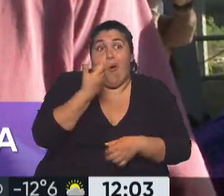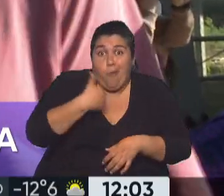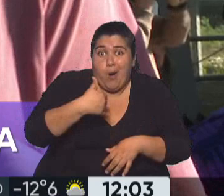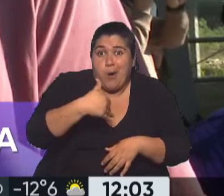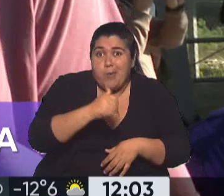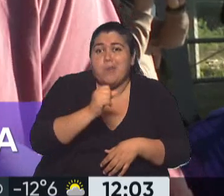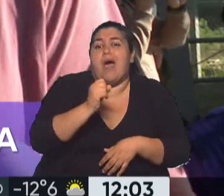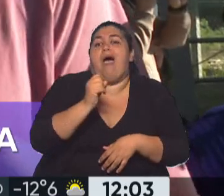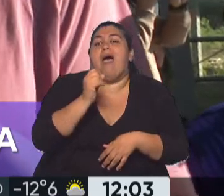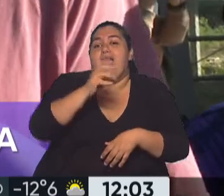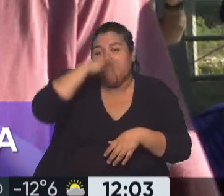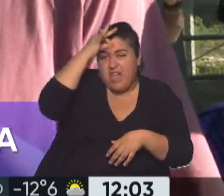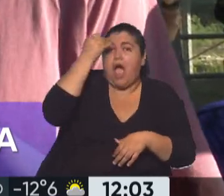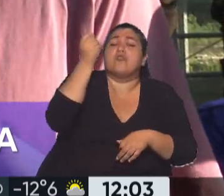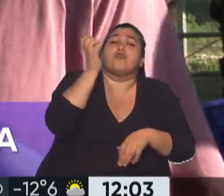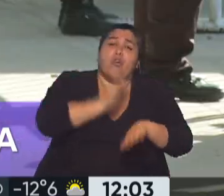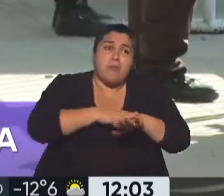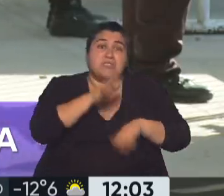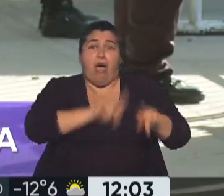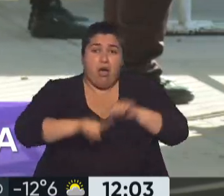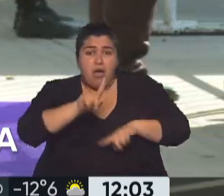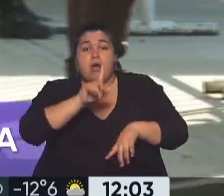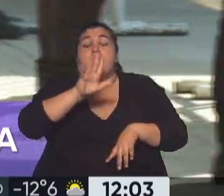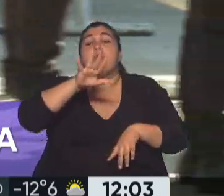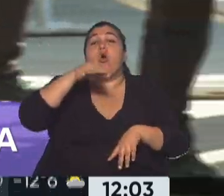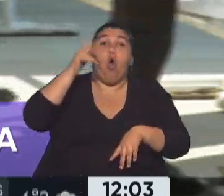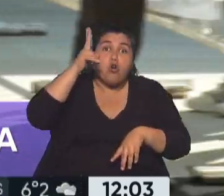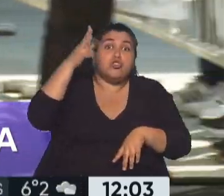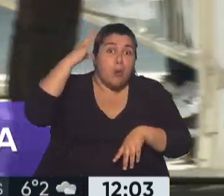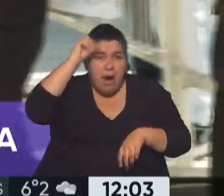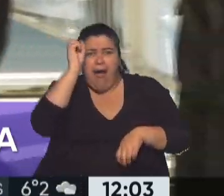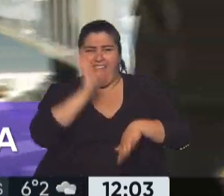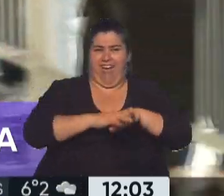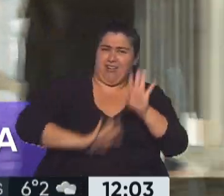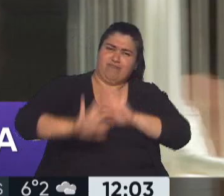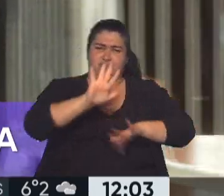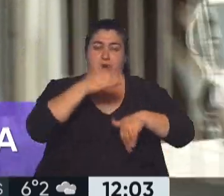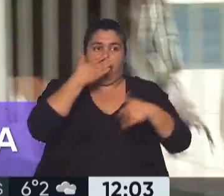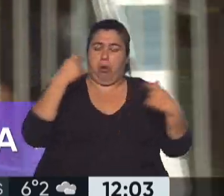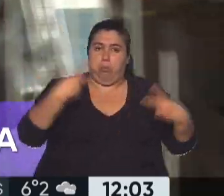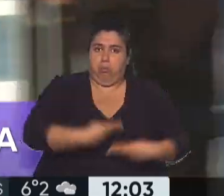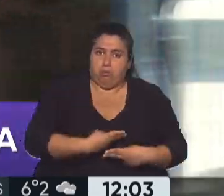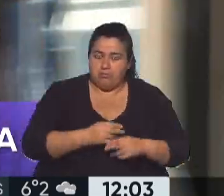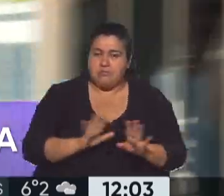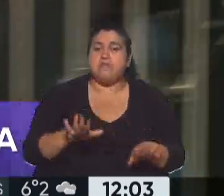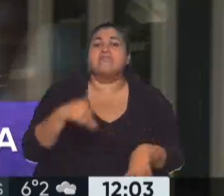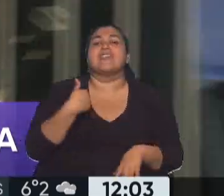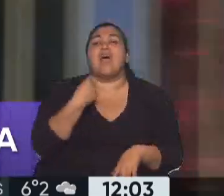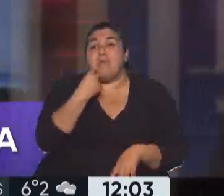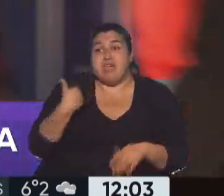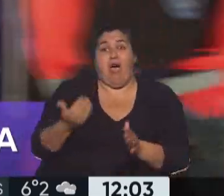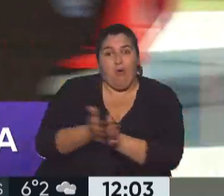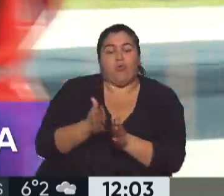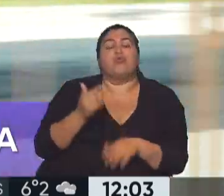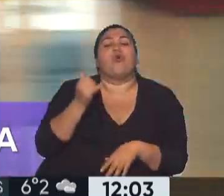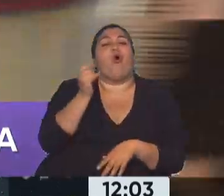por dirigir obras de teatro para 8 embajadas, se cortó todo y nadie sabe cuánto va a durar esto. Yo vivo solo con mi hija en Israel. ¿Cómo